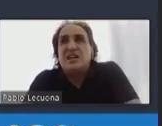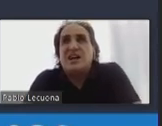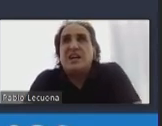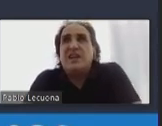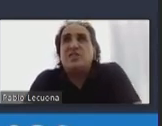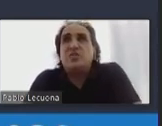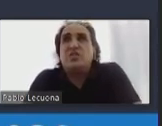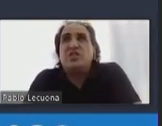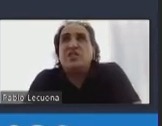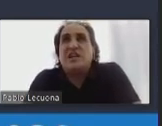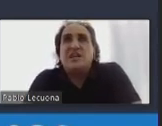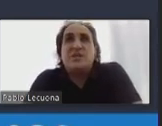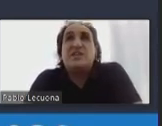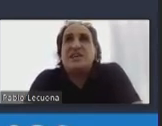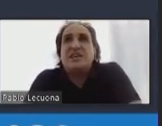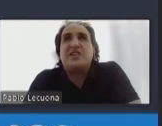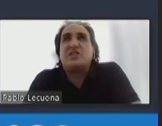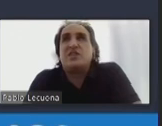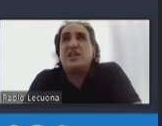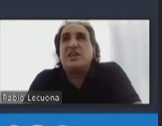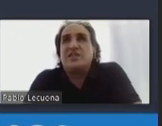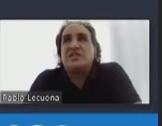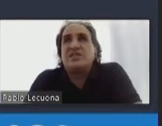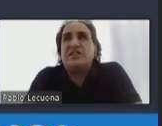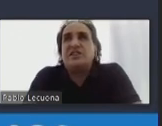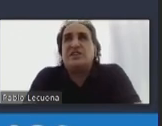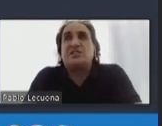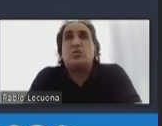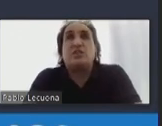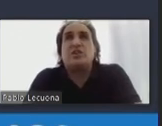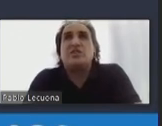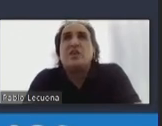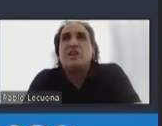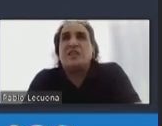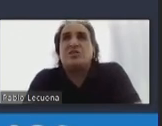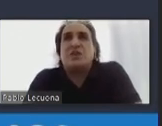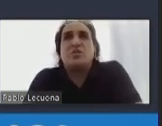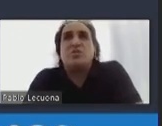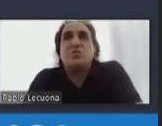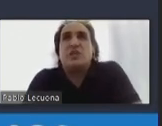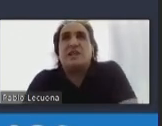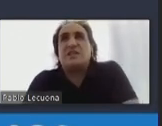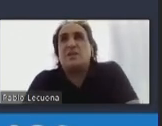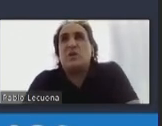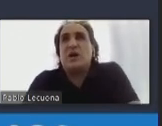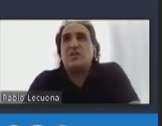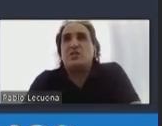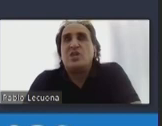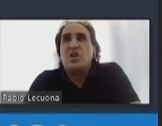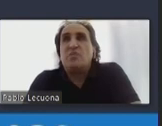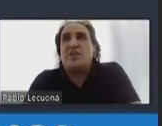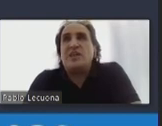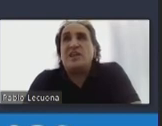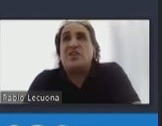y la inclusión de la diversidad de géneros en distintas cuestiones. Ha sido un cambio cultural que ha llevado